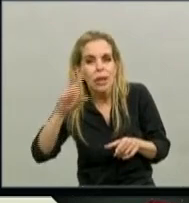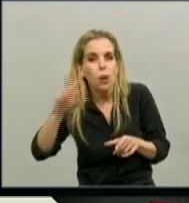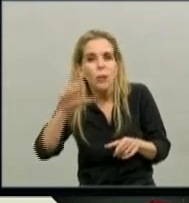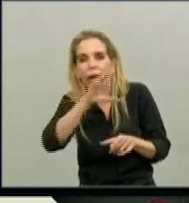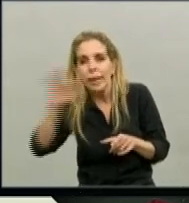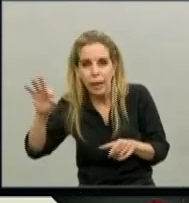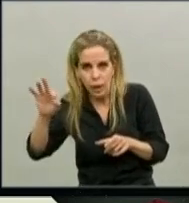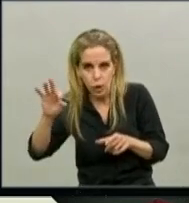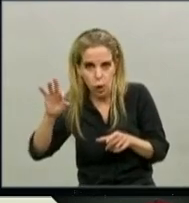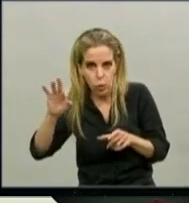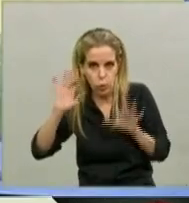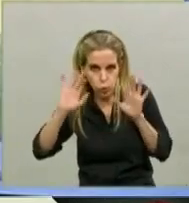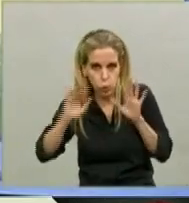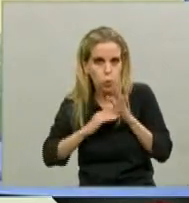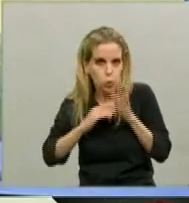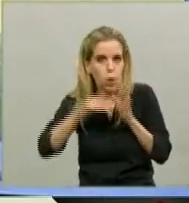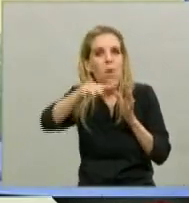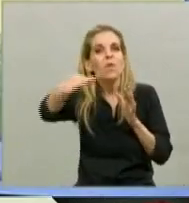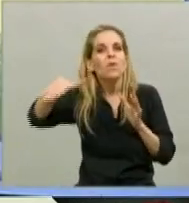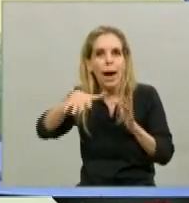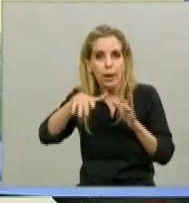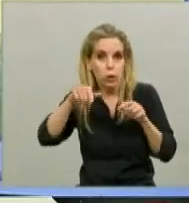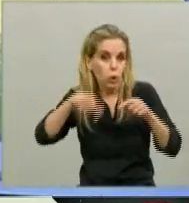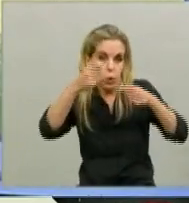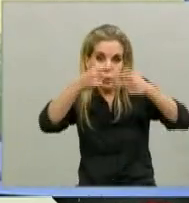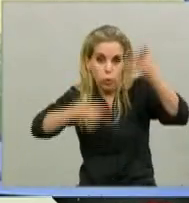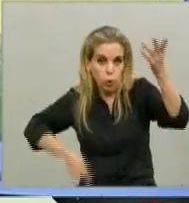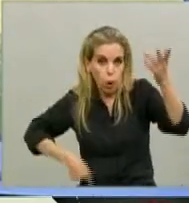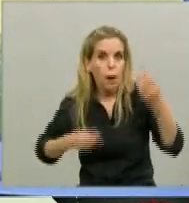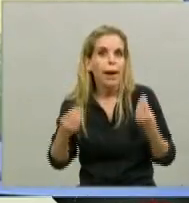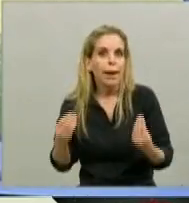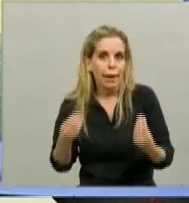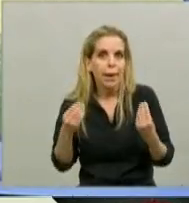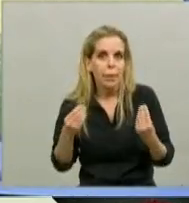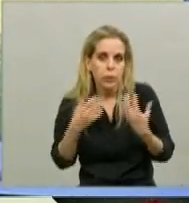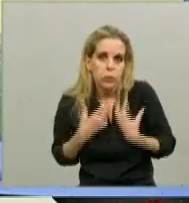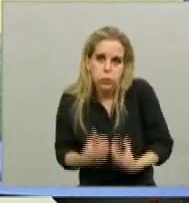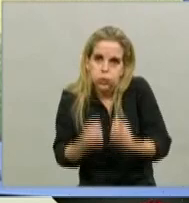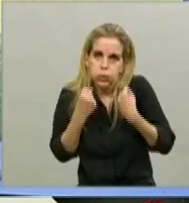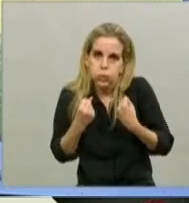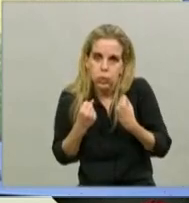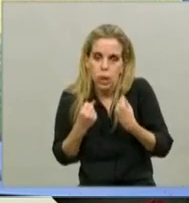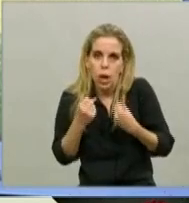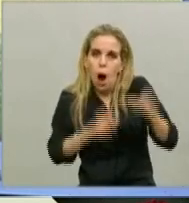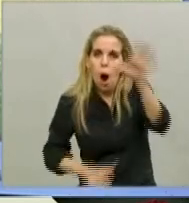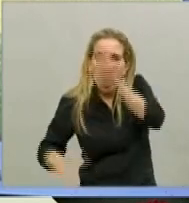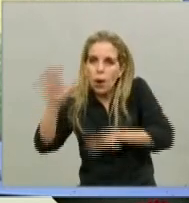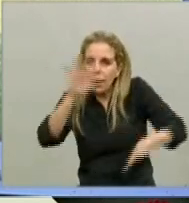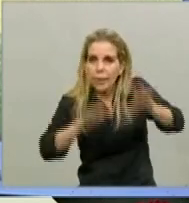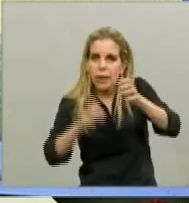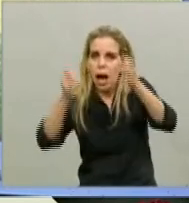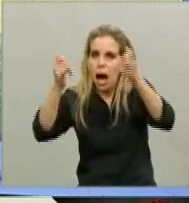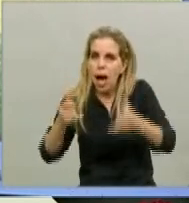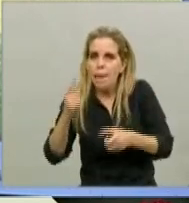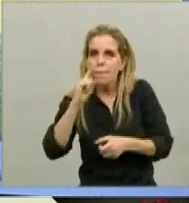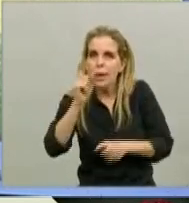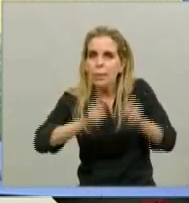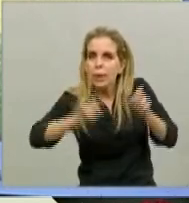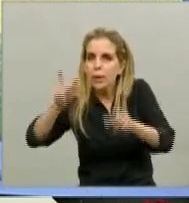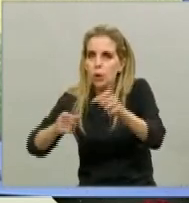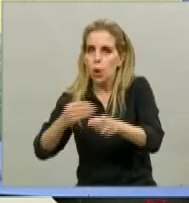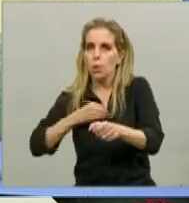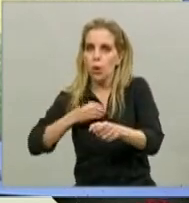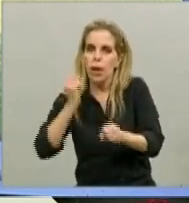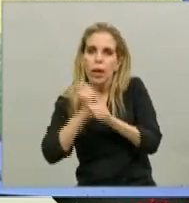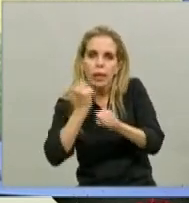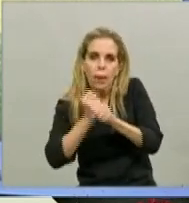barrios. Ahora, eso requiere un enorme esfuerzo logístico. Tenemos 1.000 personas trabajando, llamando por teléfono,